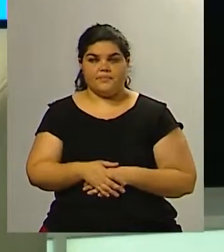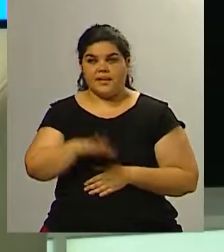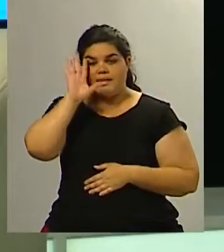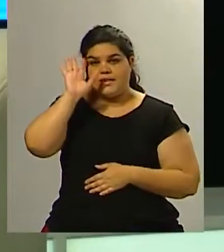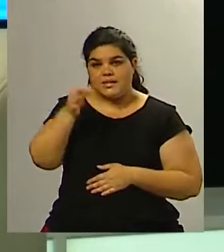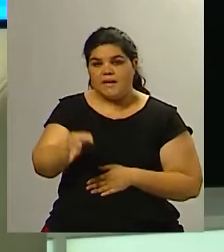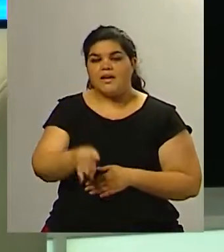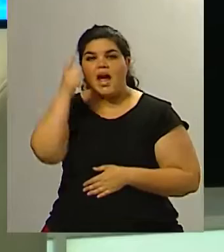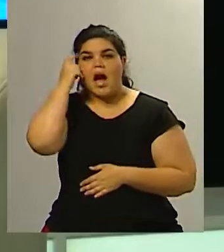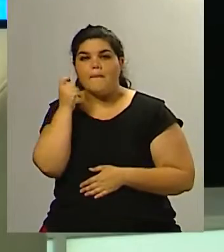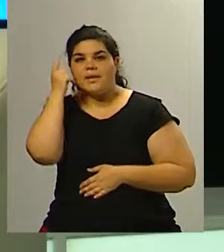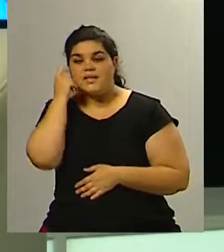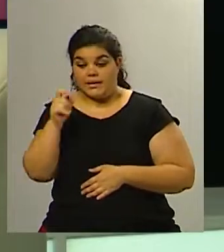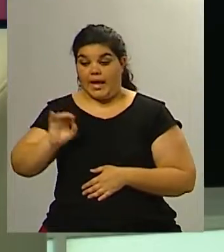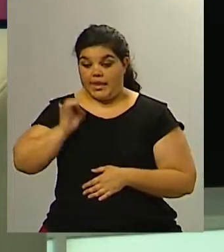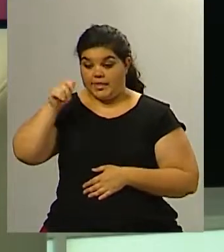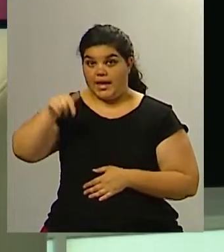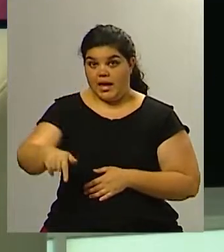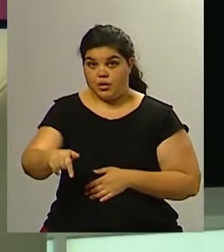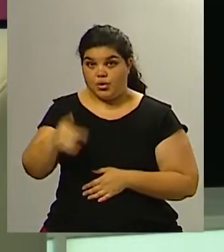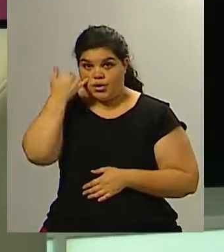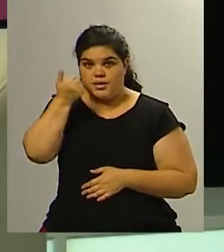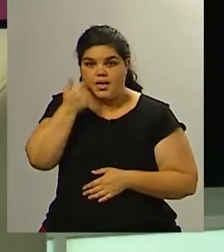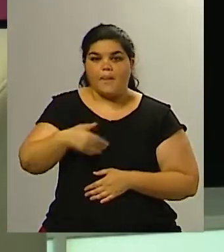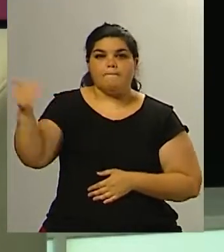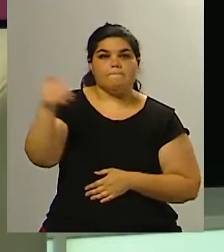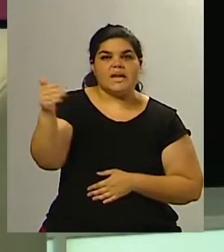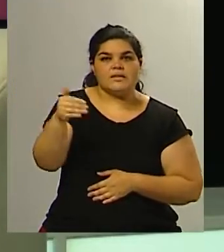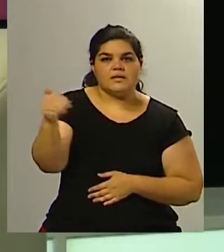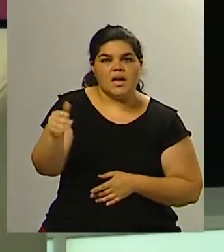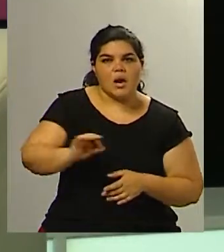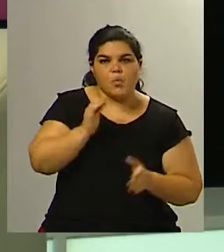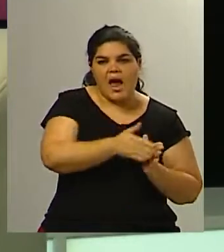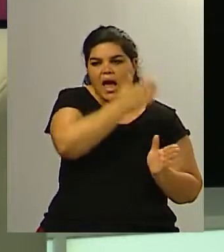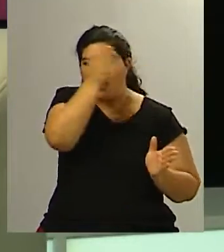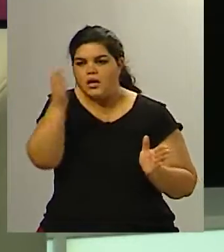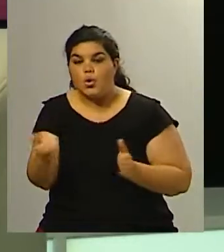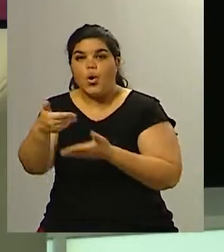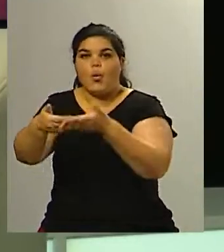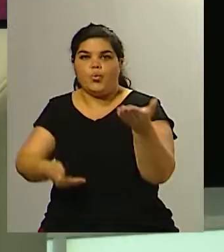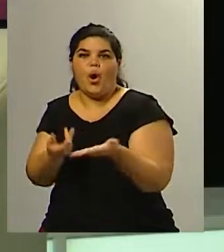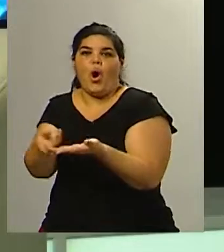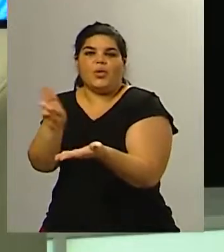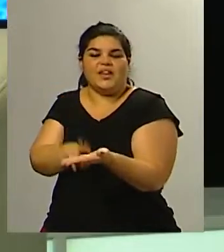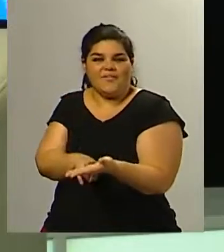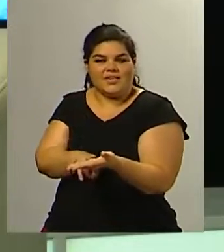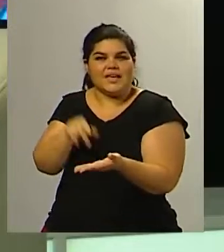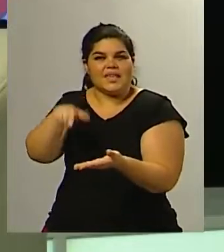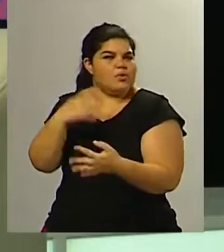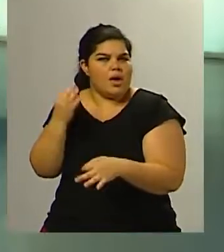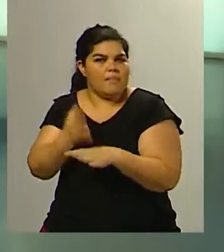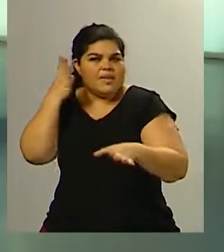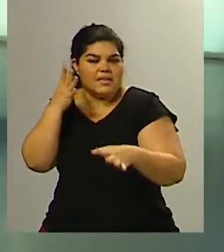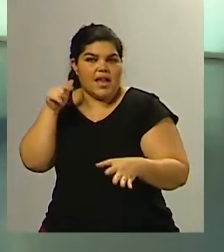los aprendizajes este año después de un año de presencialidad plena en las instituciones educativas. Y es por esto que se genera este operativo particular